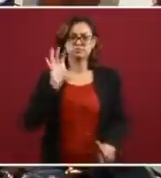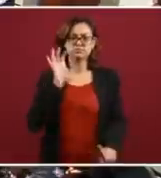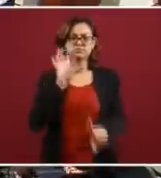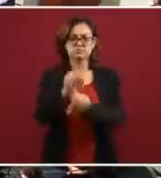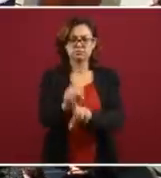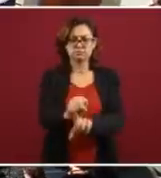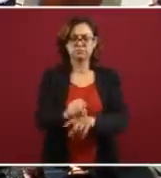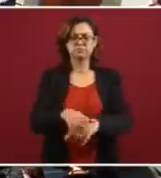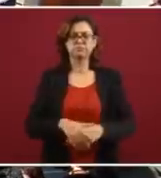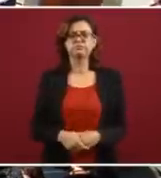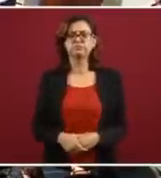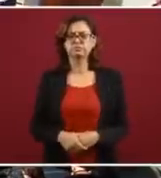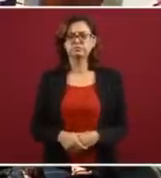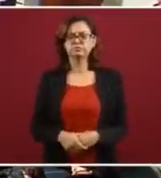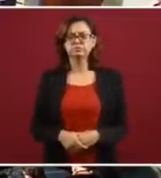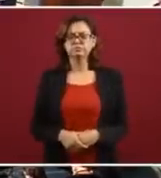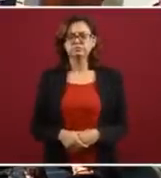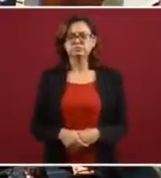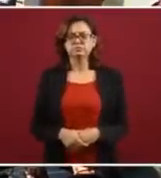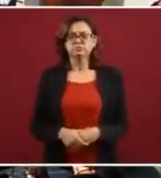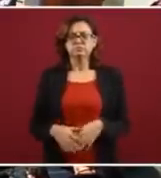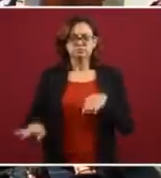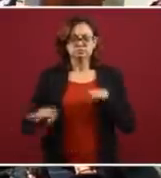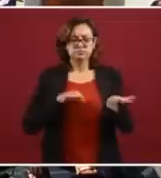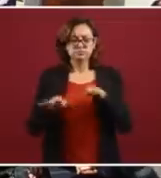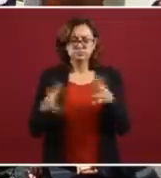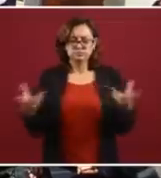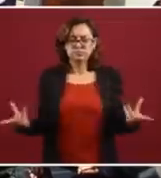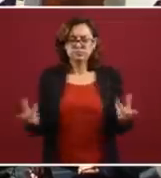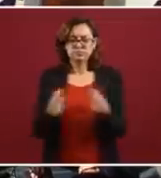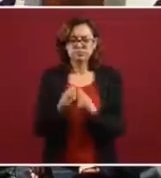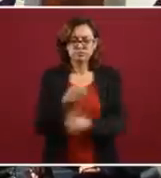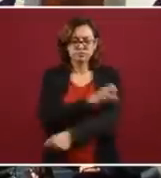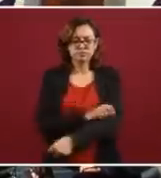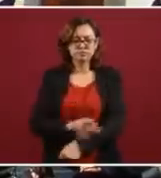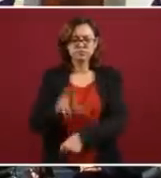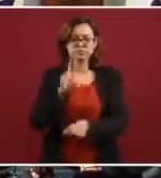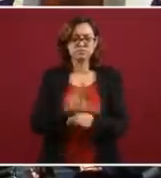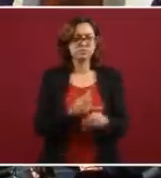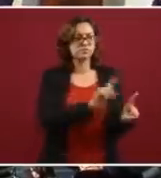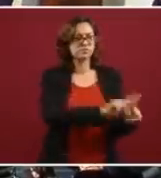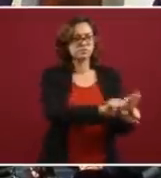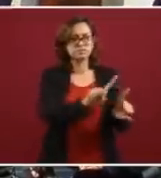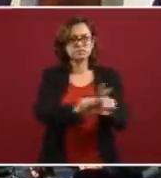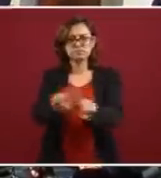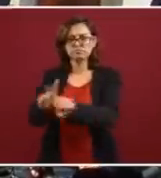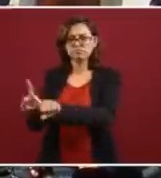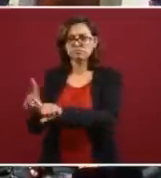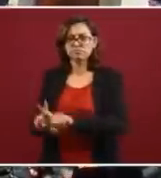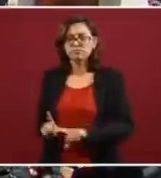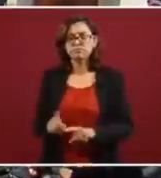Estamos trabajando de manera coordinada, estamos